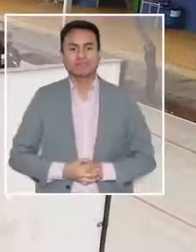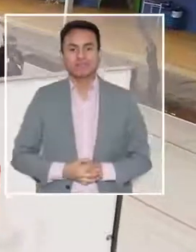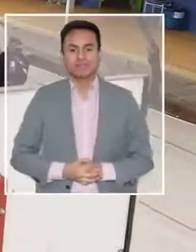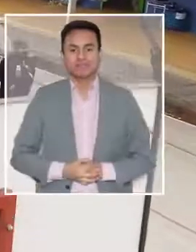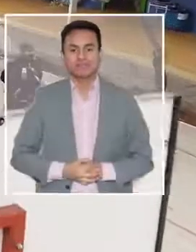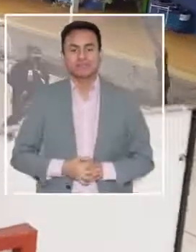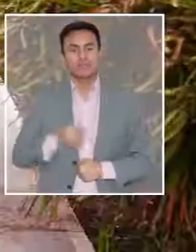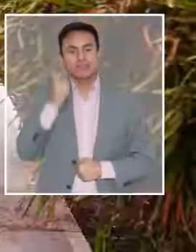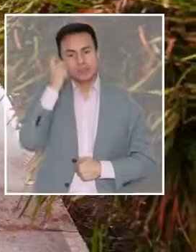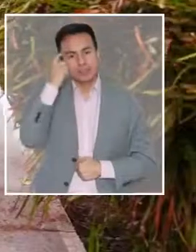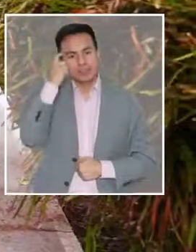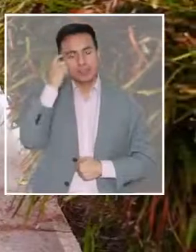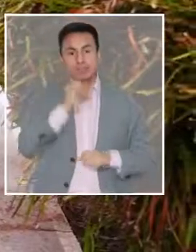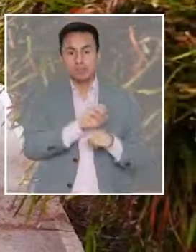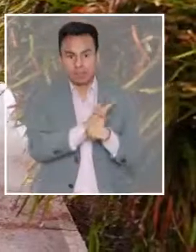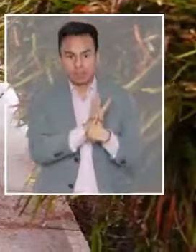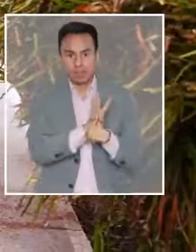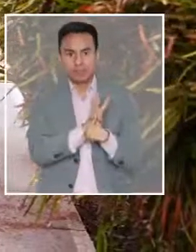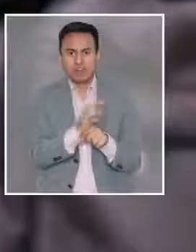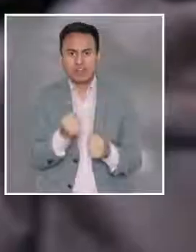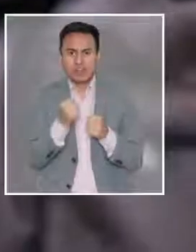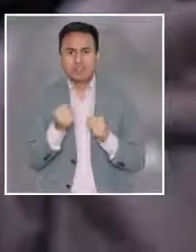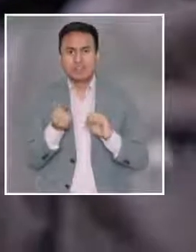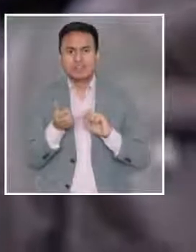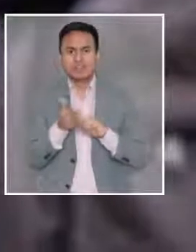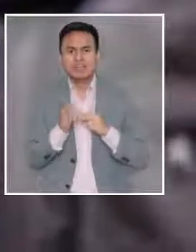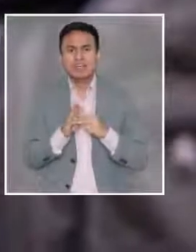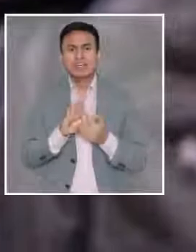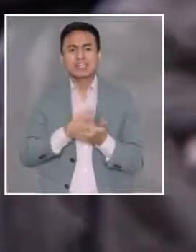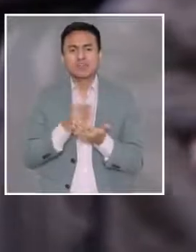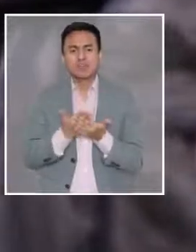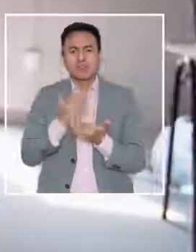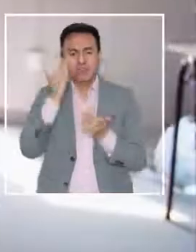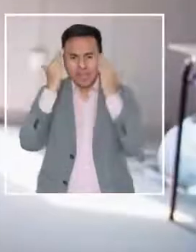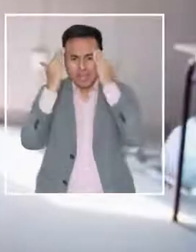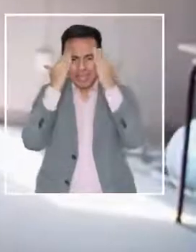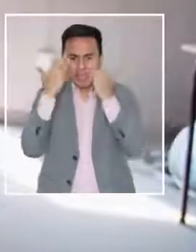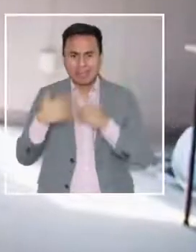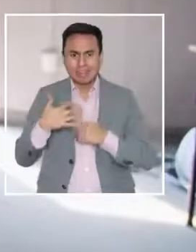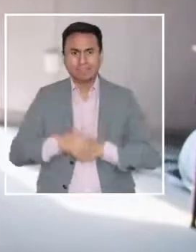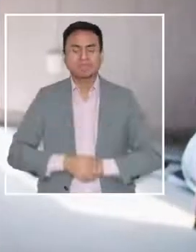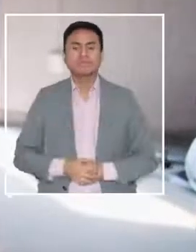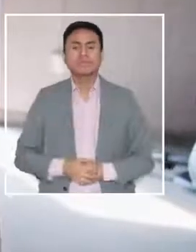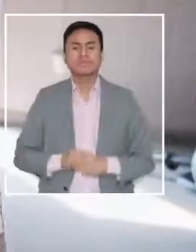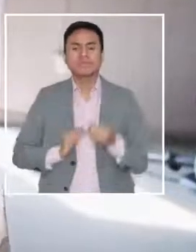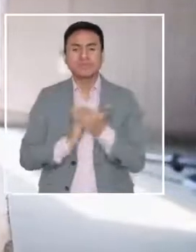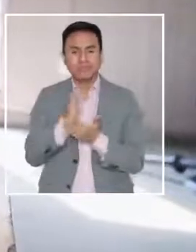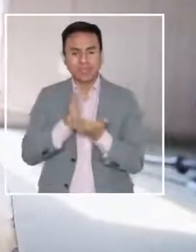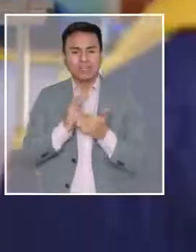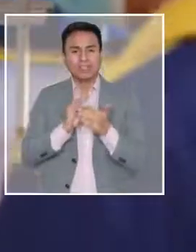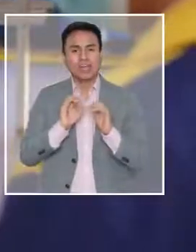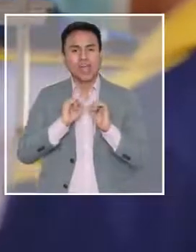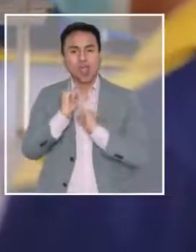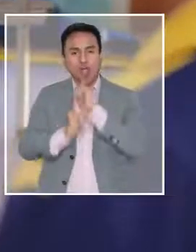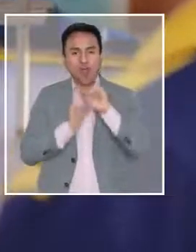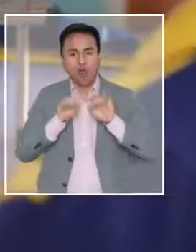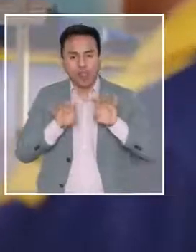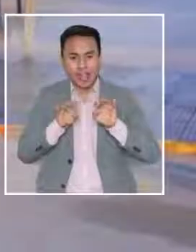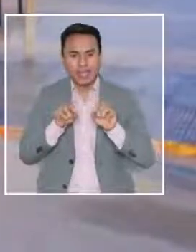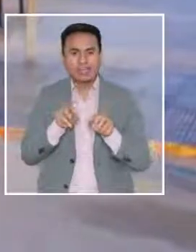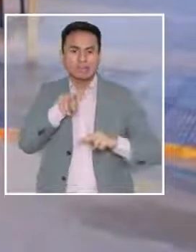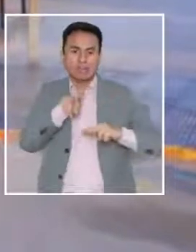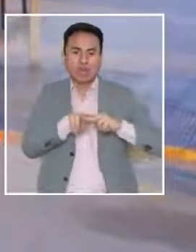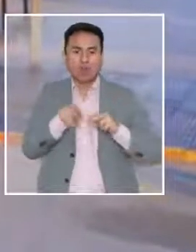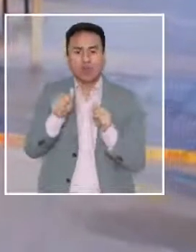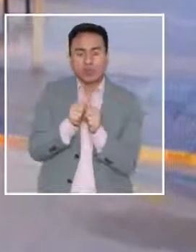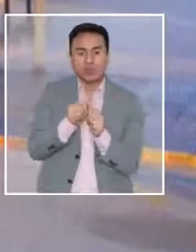colaborativos. Teniendo en cuenta que la pandemia agudizó temas de salud mental. Al momento de empezar las clases online,